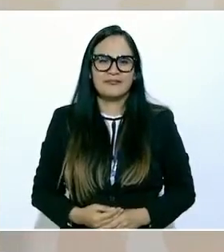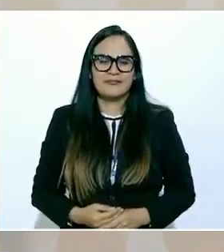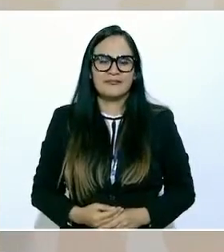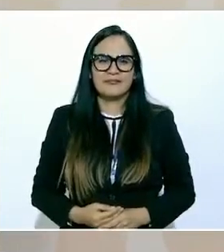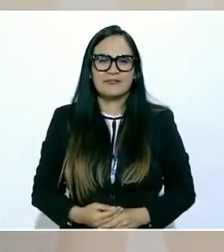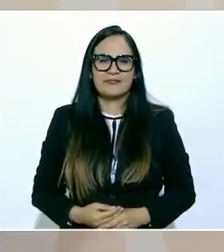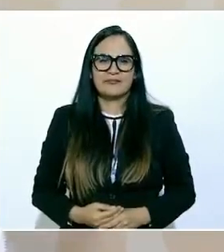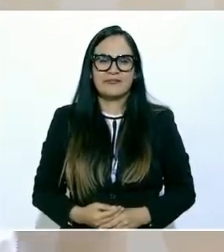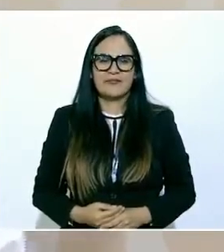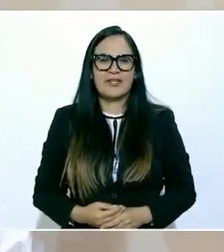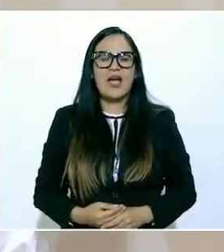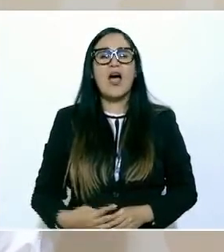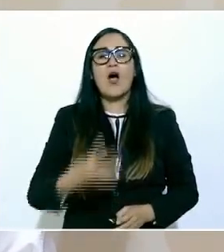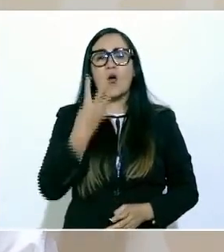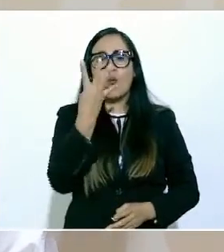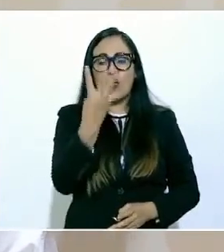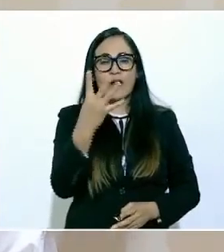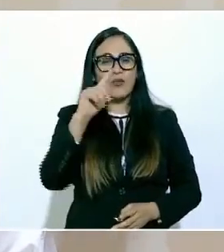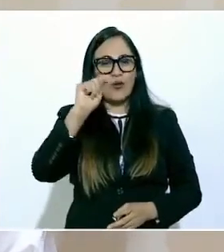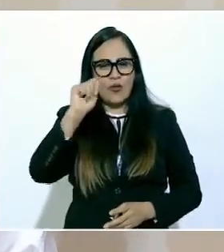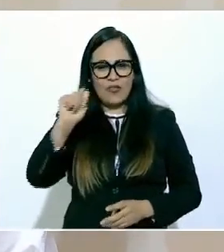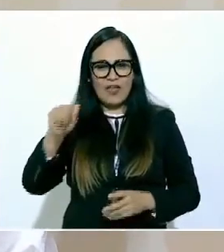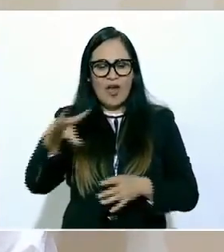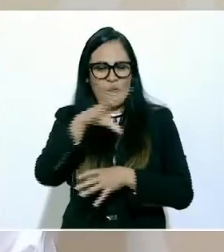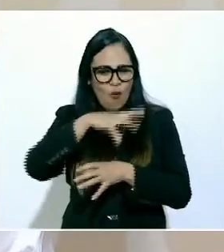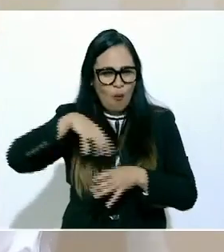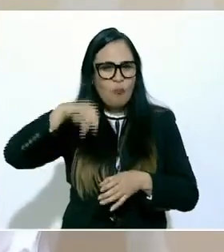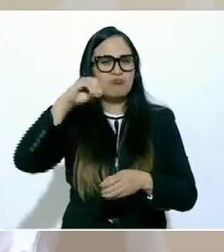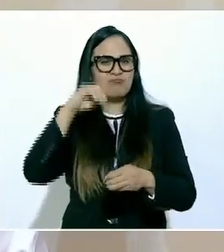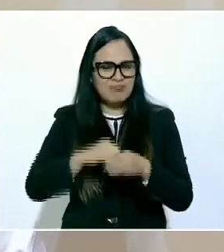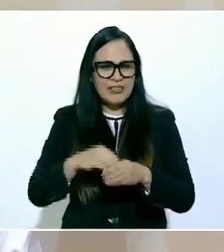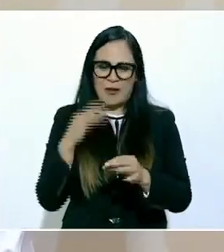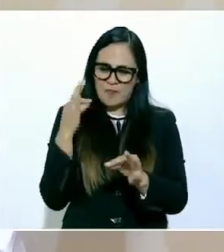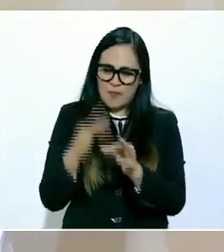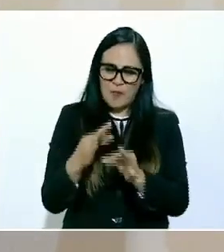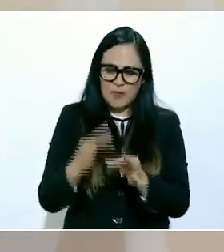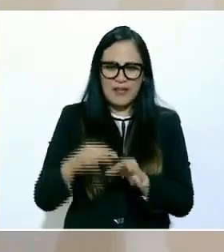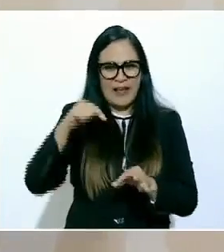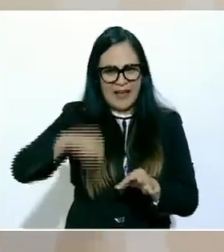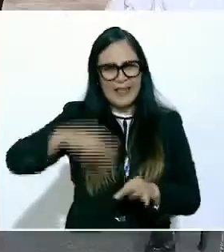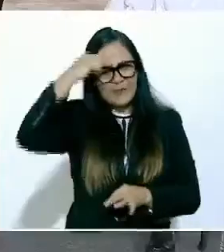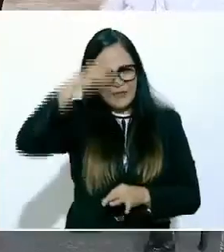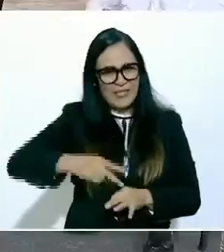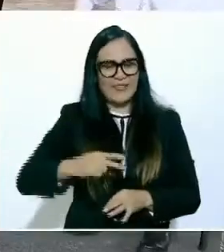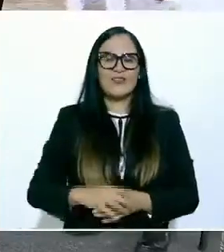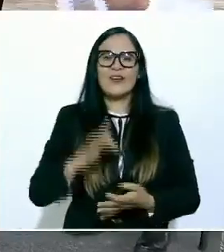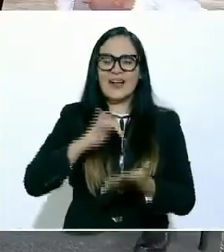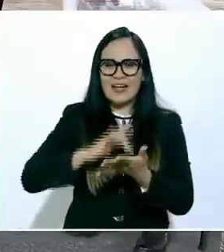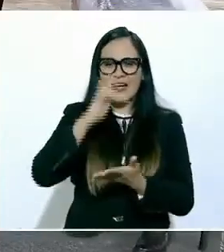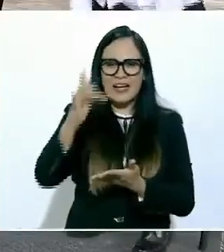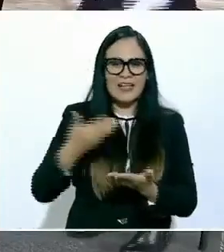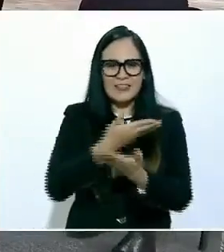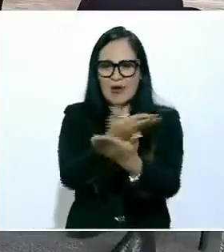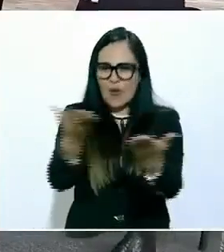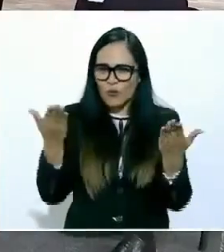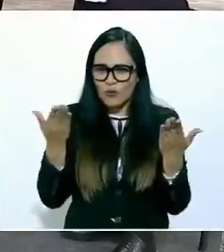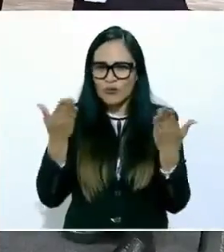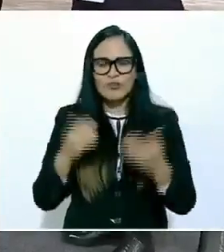consumar la cuarta transformación de la vida pública de nuestro país. Muchas gracias a todas y a todos.